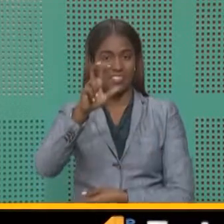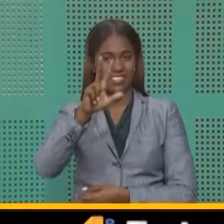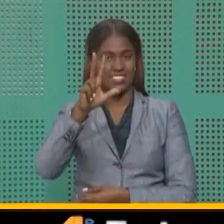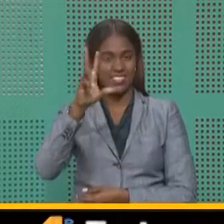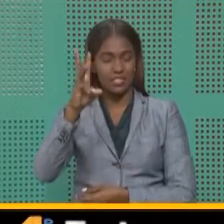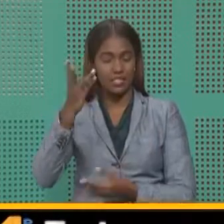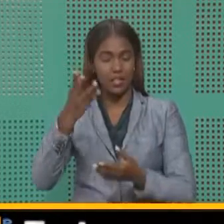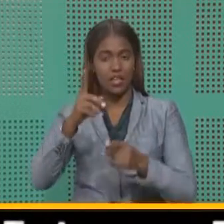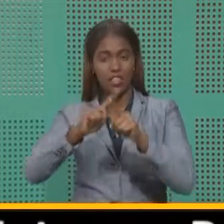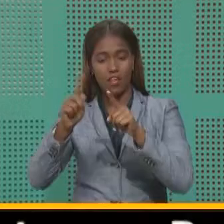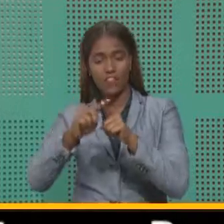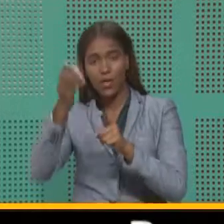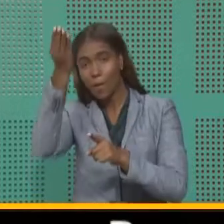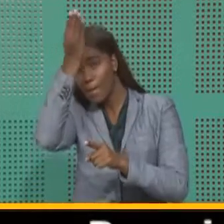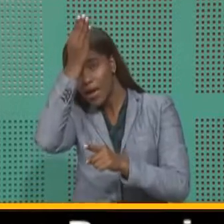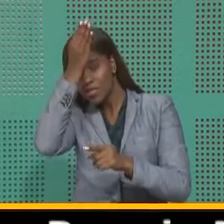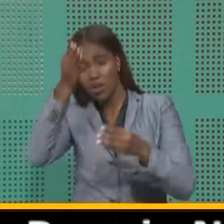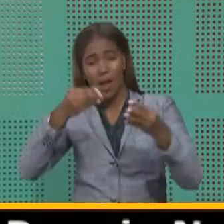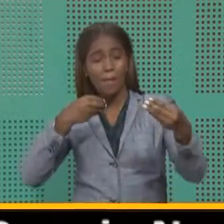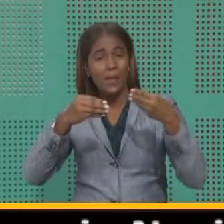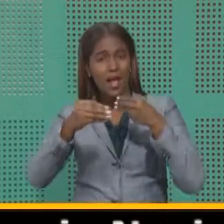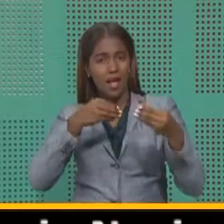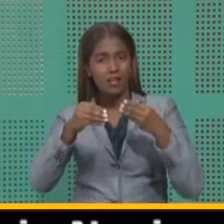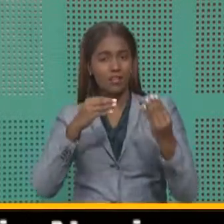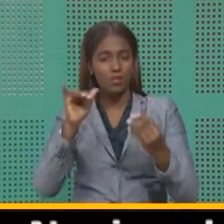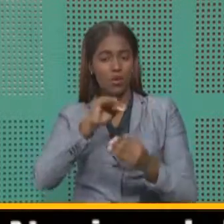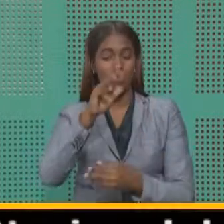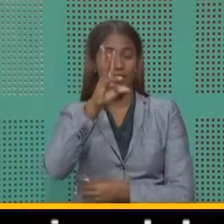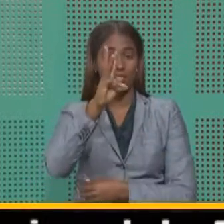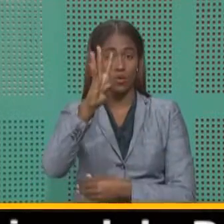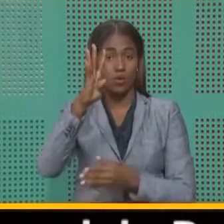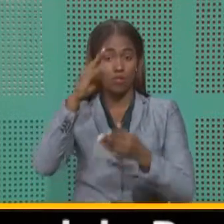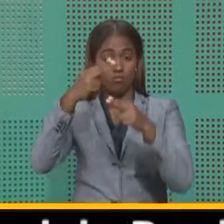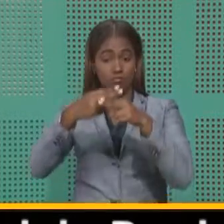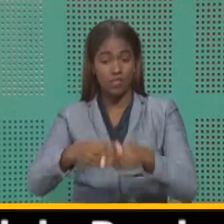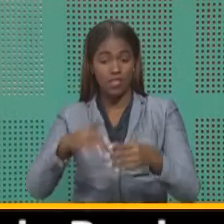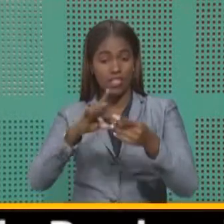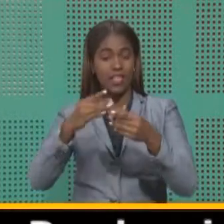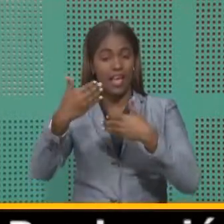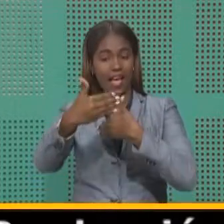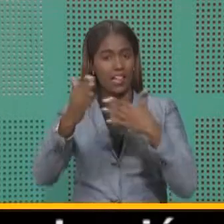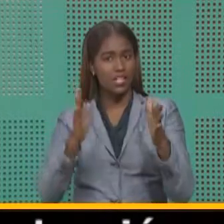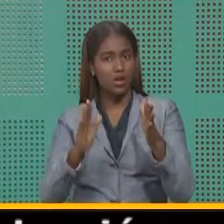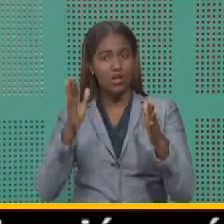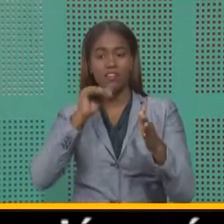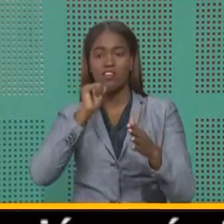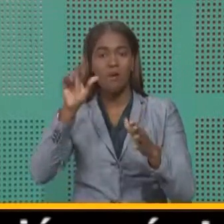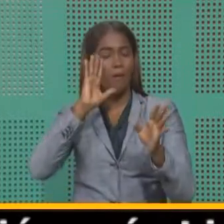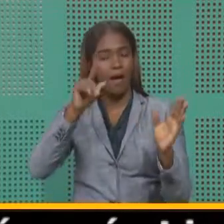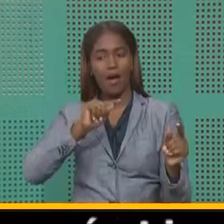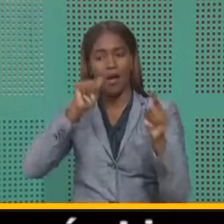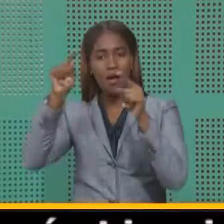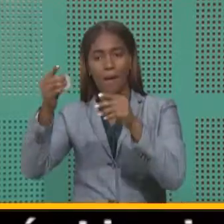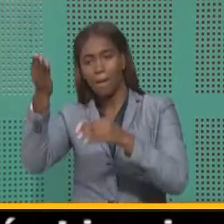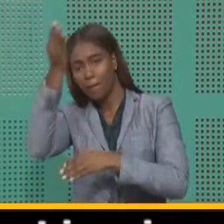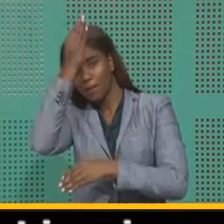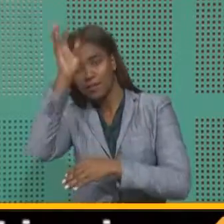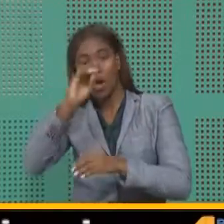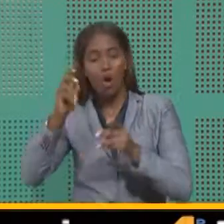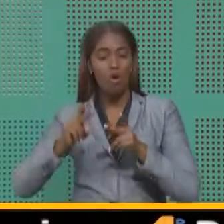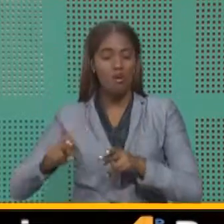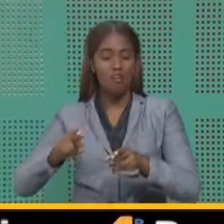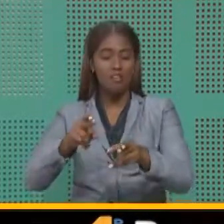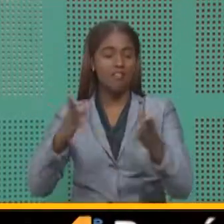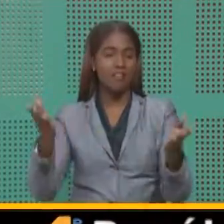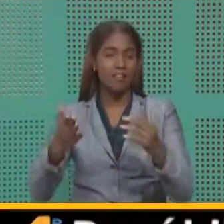residuos plásticos al año 64 toneladas de cartones que ya no van a los vertederos oa los ríos de nuestro país